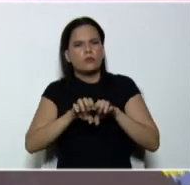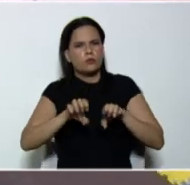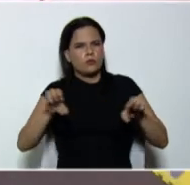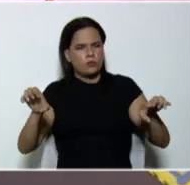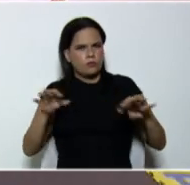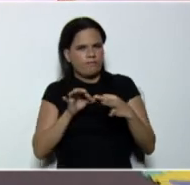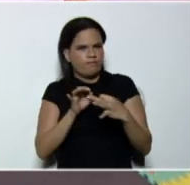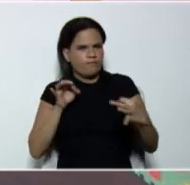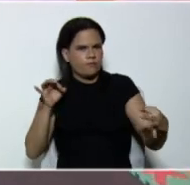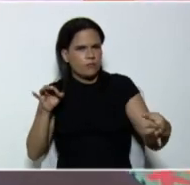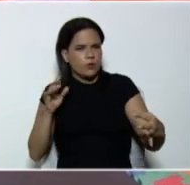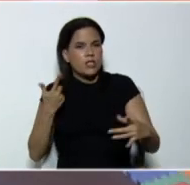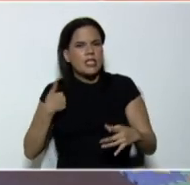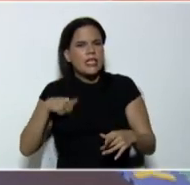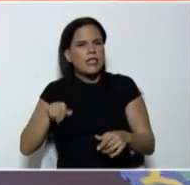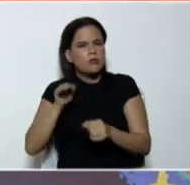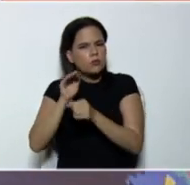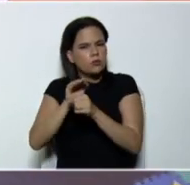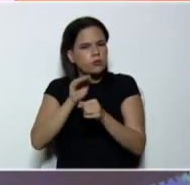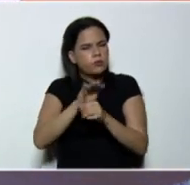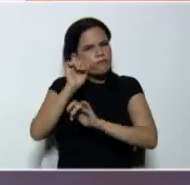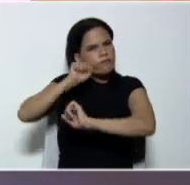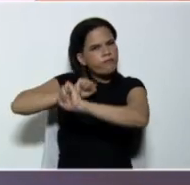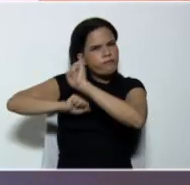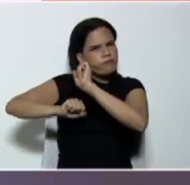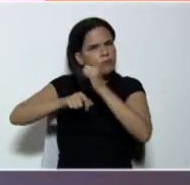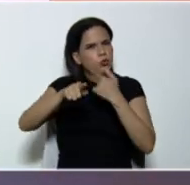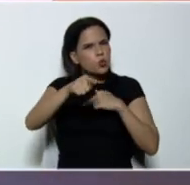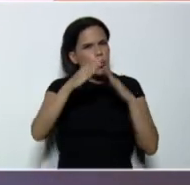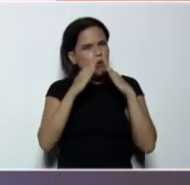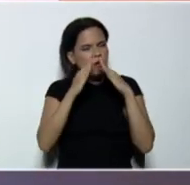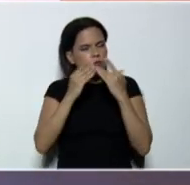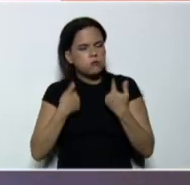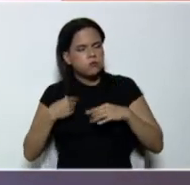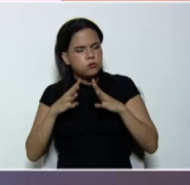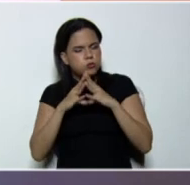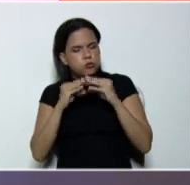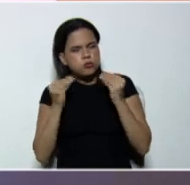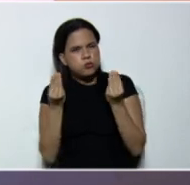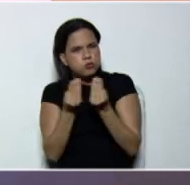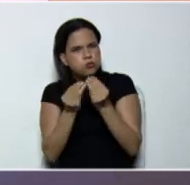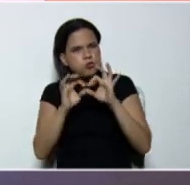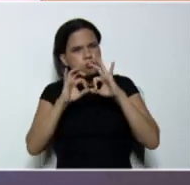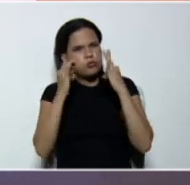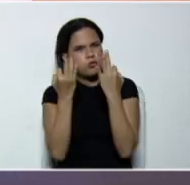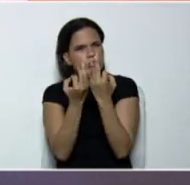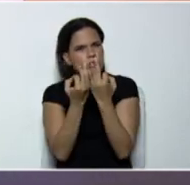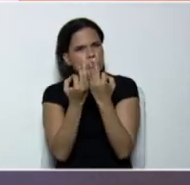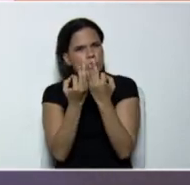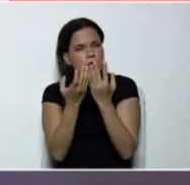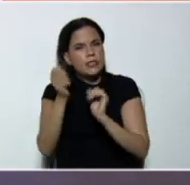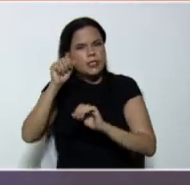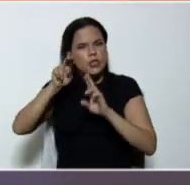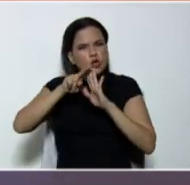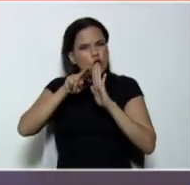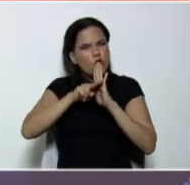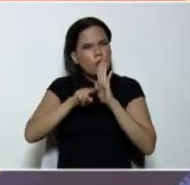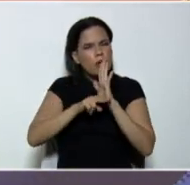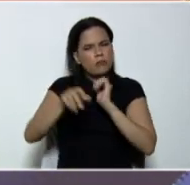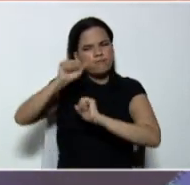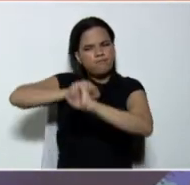que te mantiene seguro y segura allá en casa junto a toda la familia y tomando las medidas de prevención ante